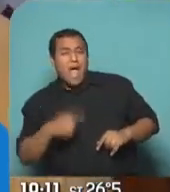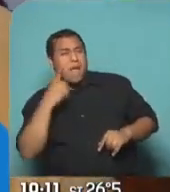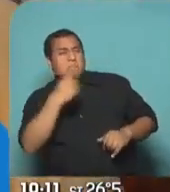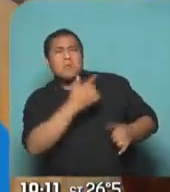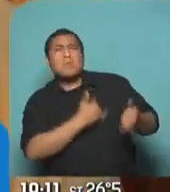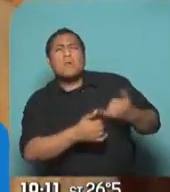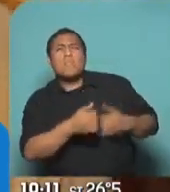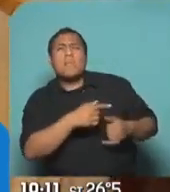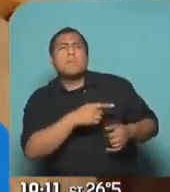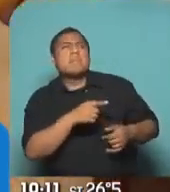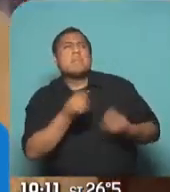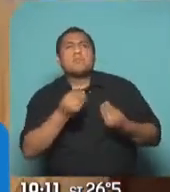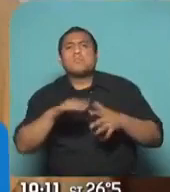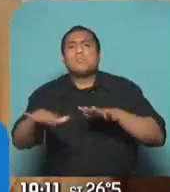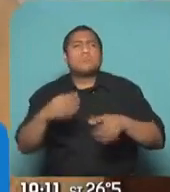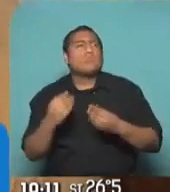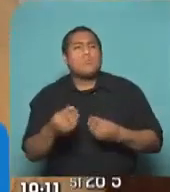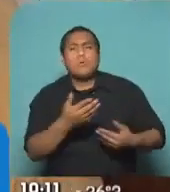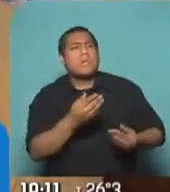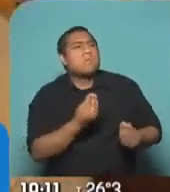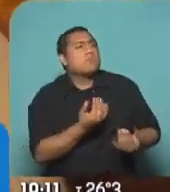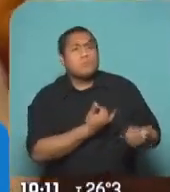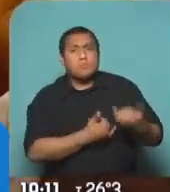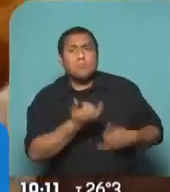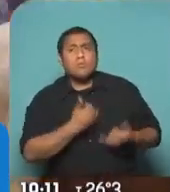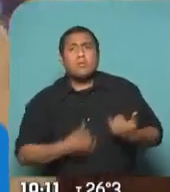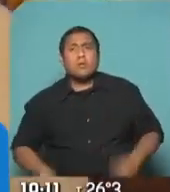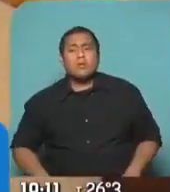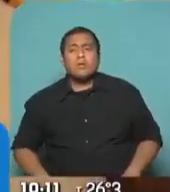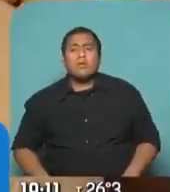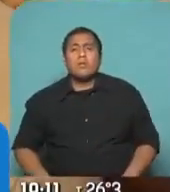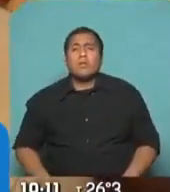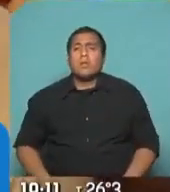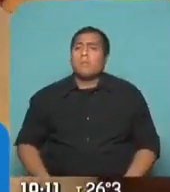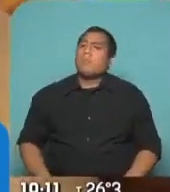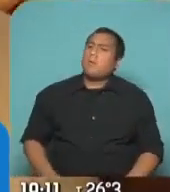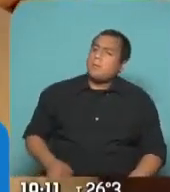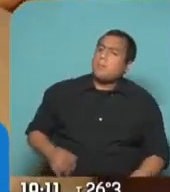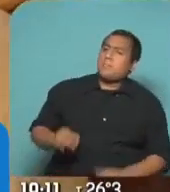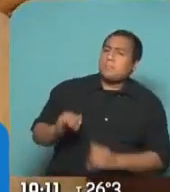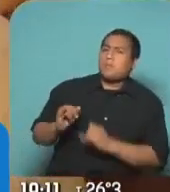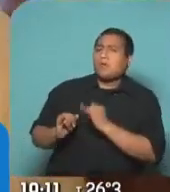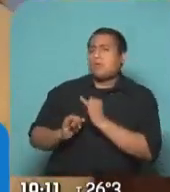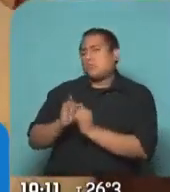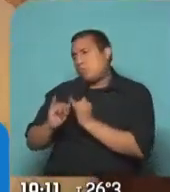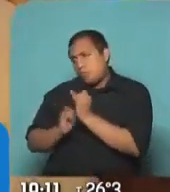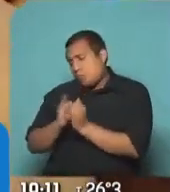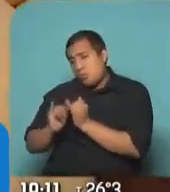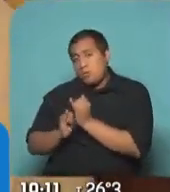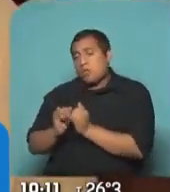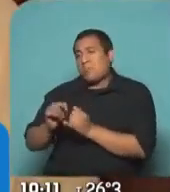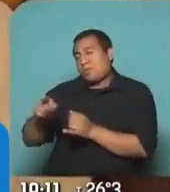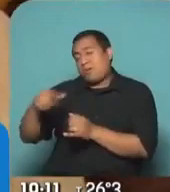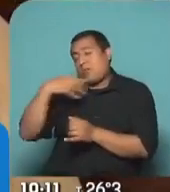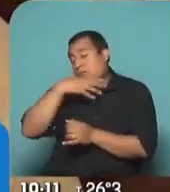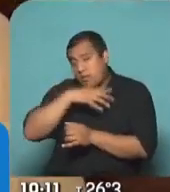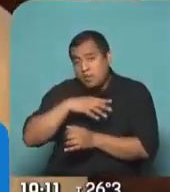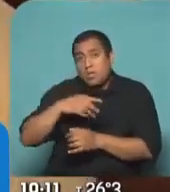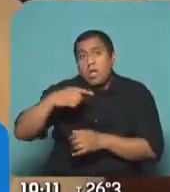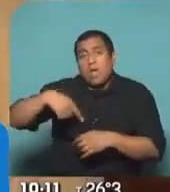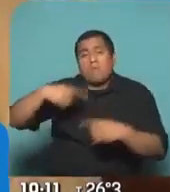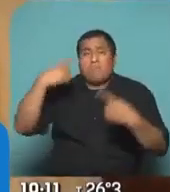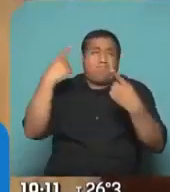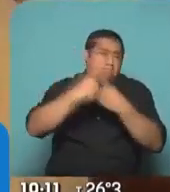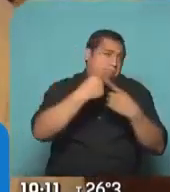está la situación, qué fue lo que pasó, Walter. Bueno, tengo que comentar porque si no, no lo van a entender. La pelea nuestra empezó